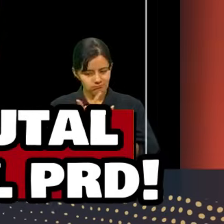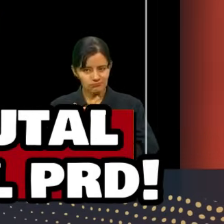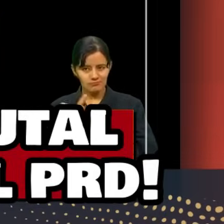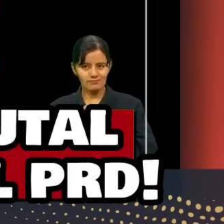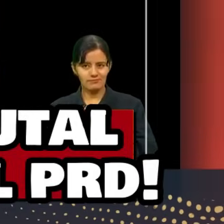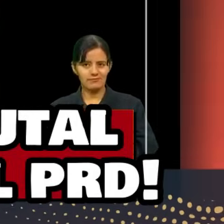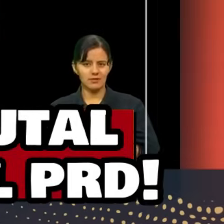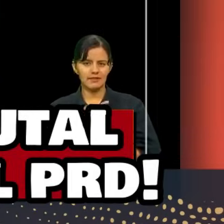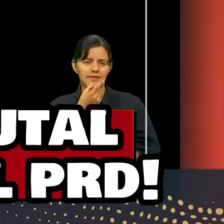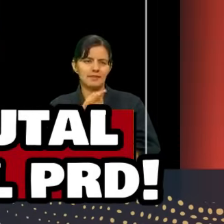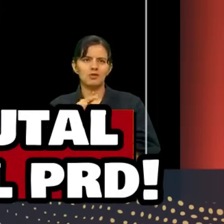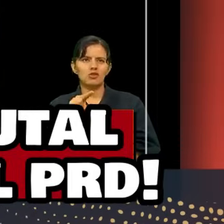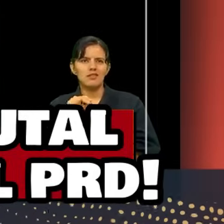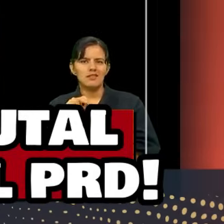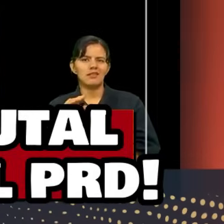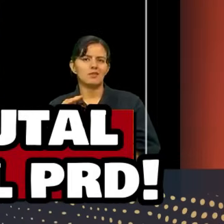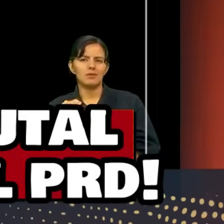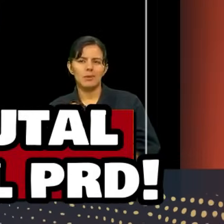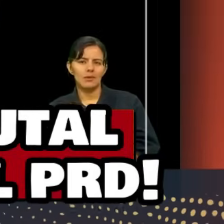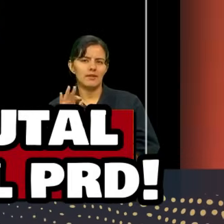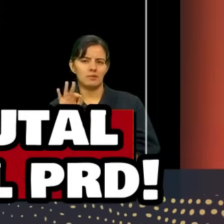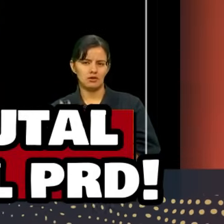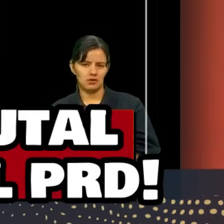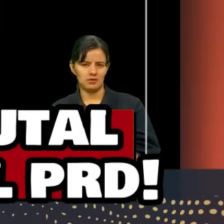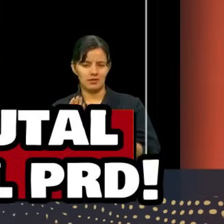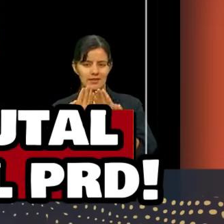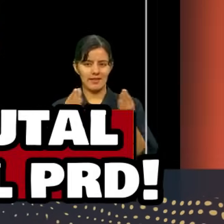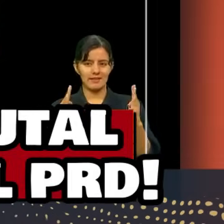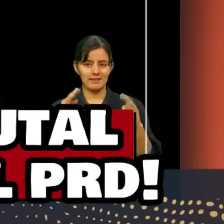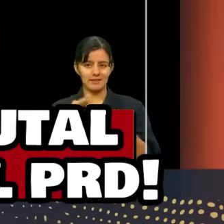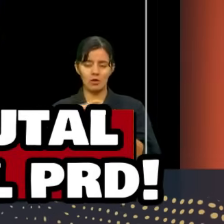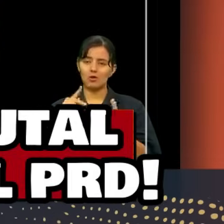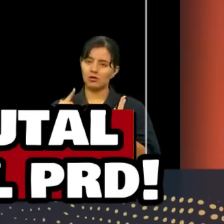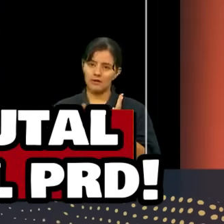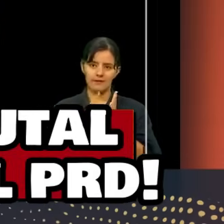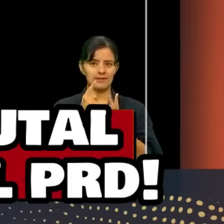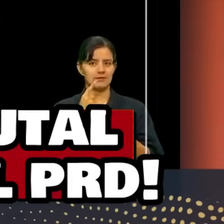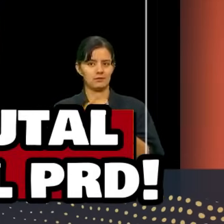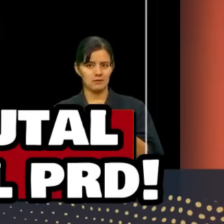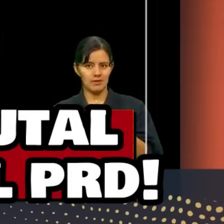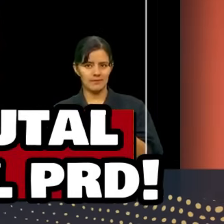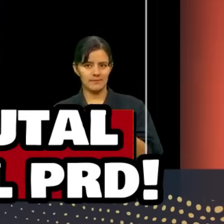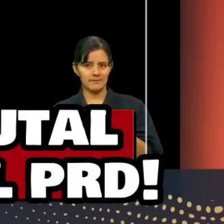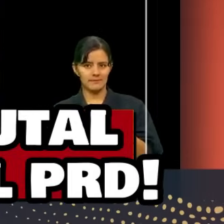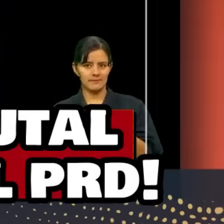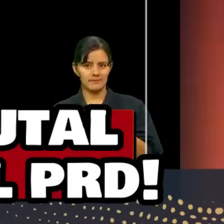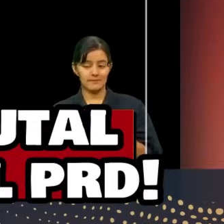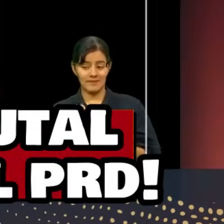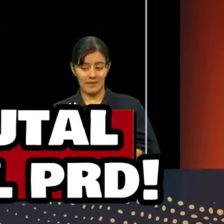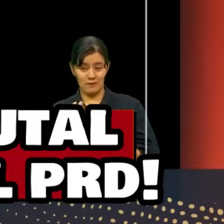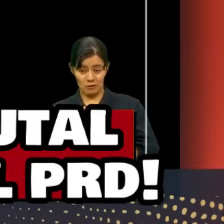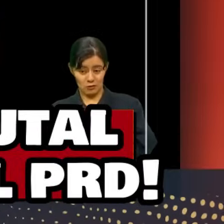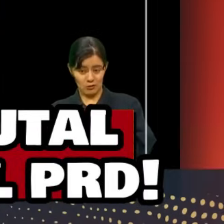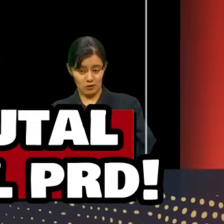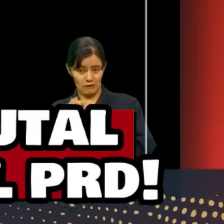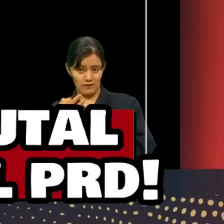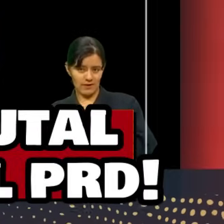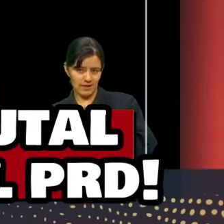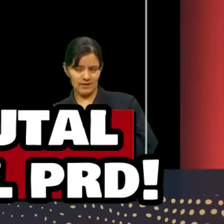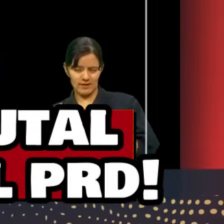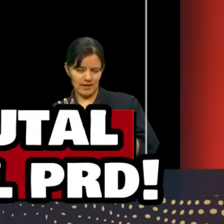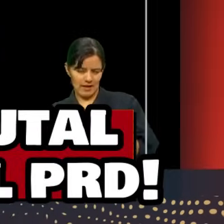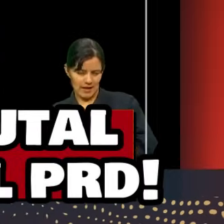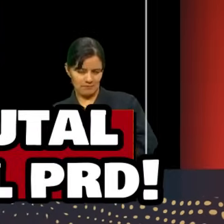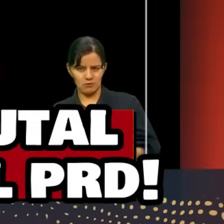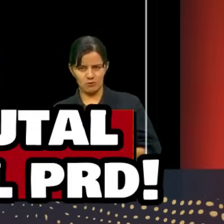en un 80-90% de las casillas que se han recontado, el resultado final, si bien no ha variado,